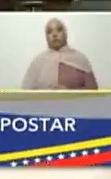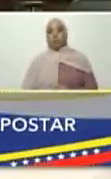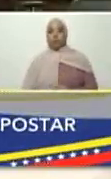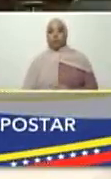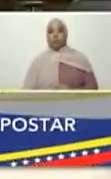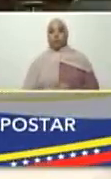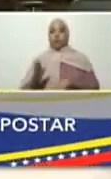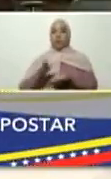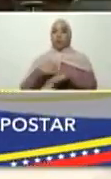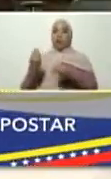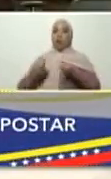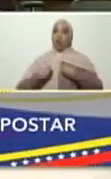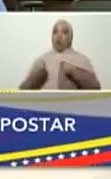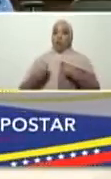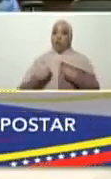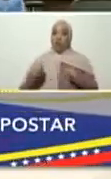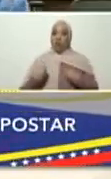Porque la vida